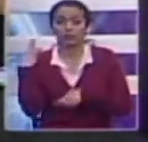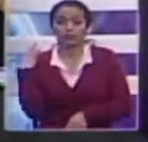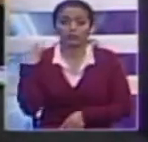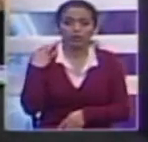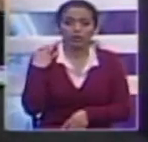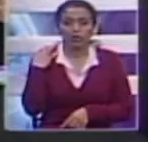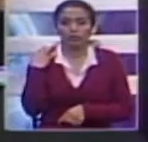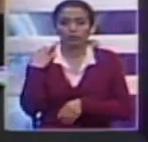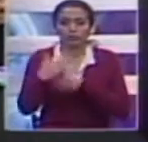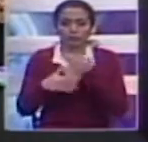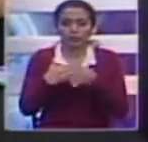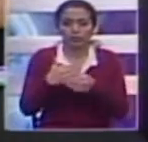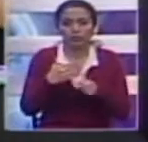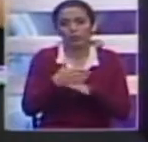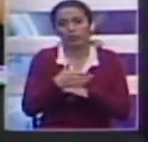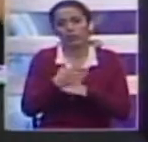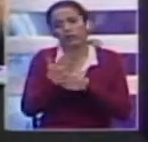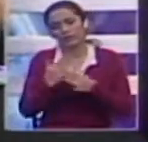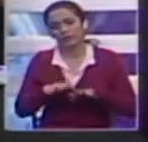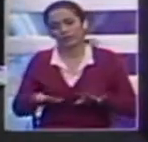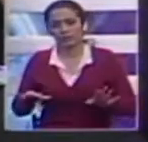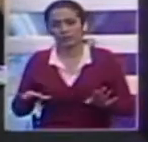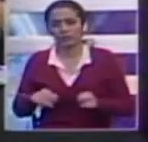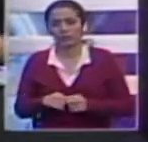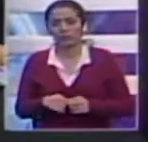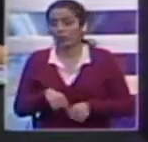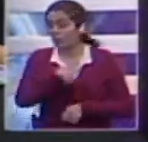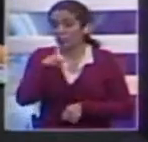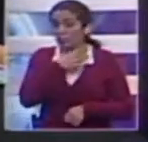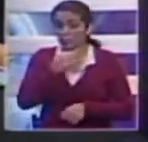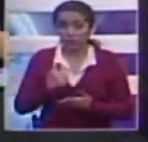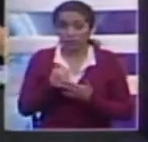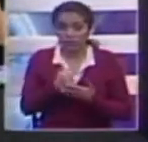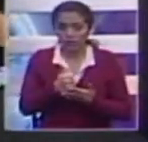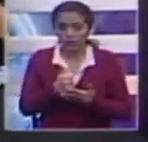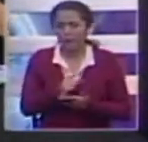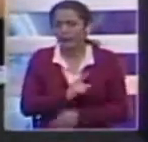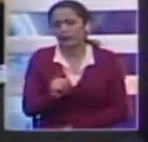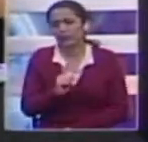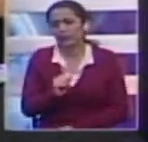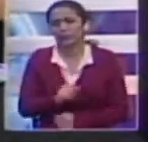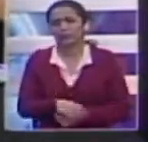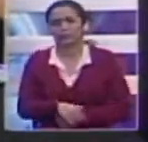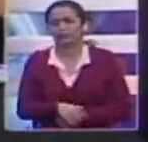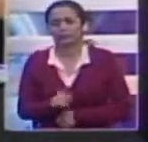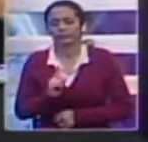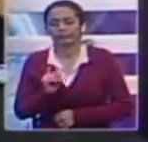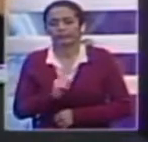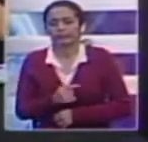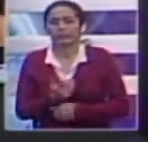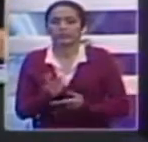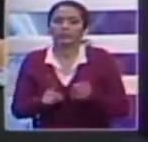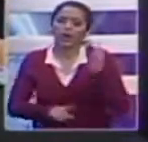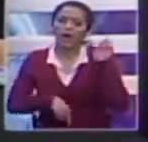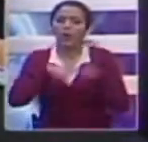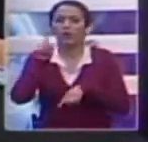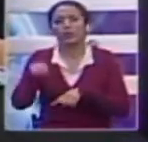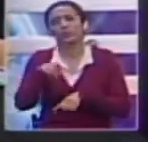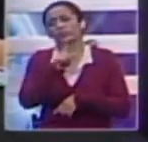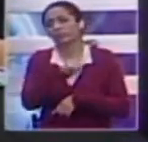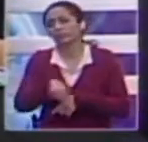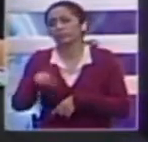no es porque el ecuatoriano no quiera ayudar, simplemente como siempre hemos dicho, tenemos una memoria a corto plazo y nos olvidamos.